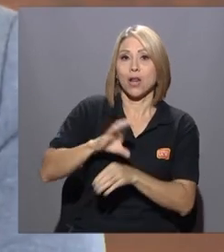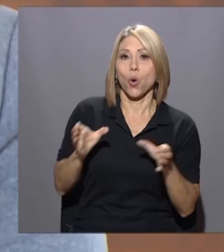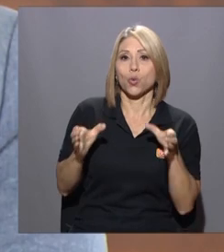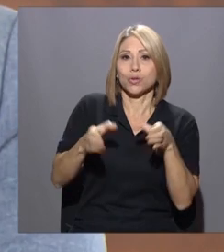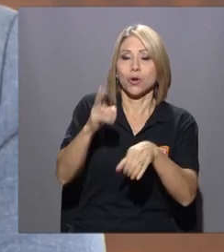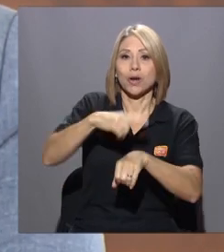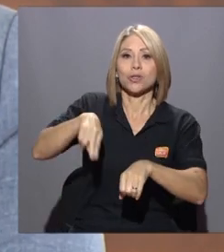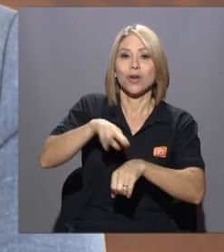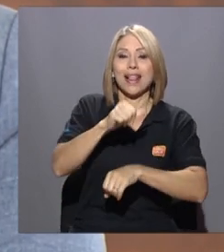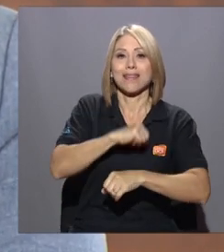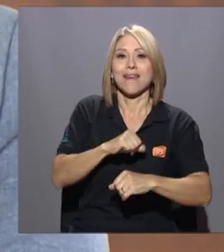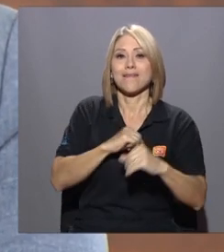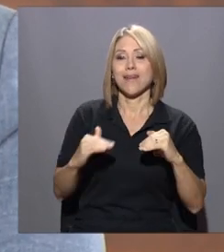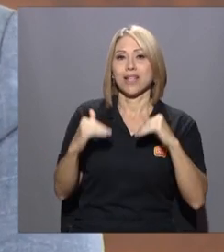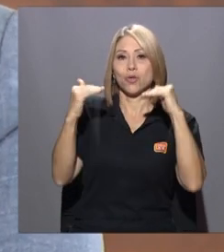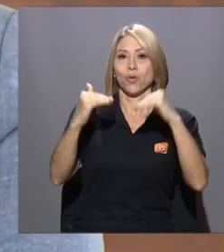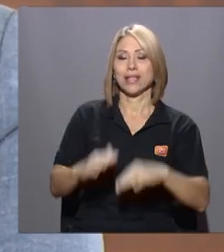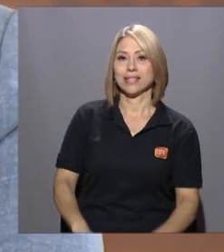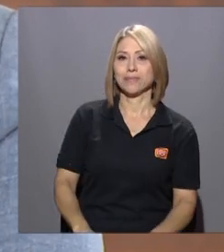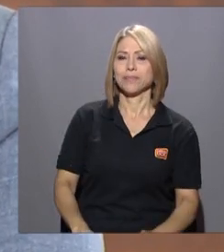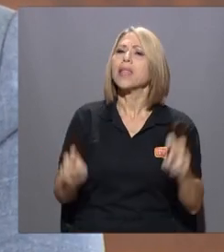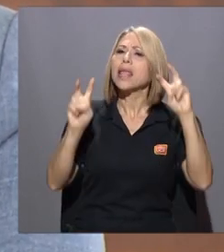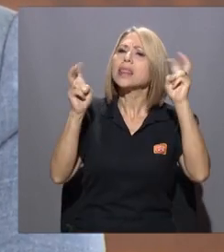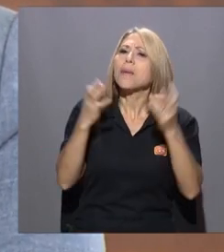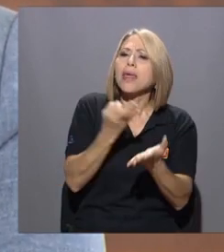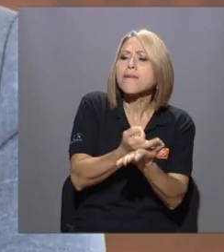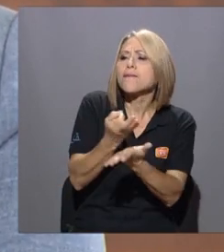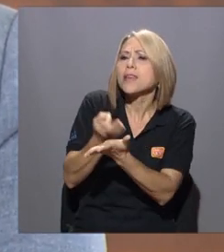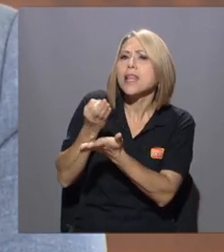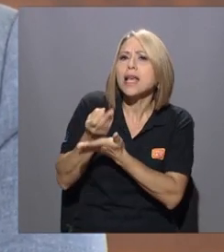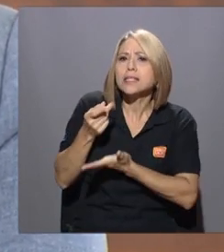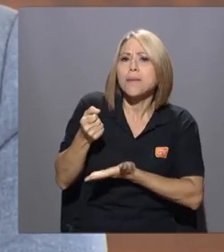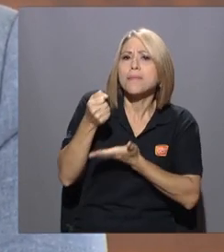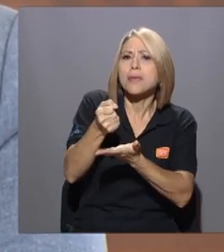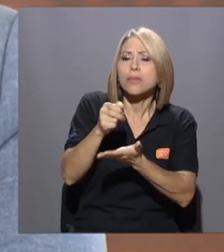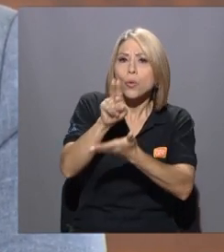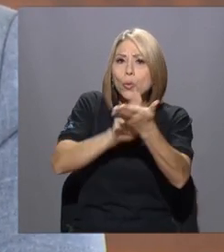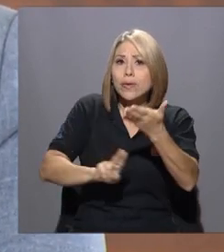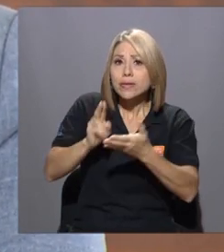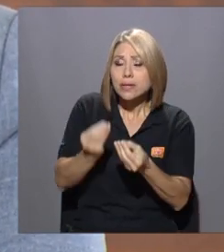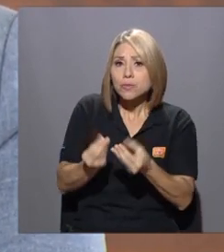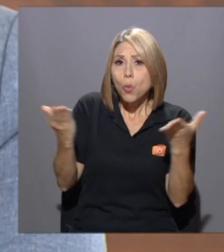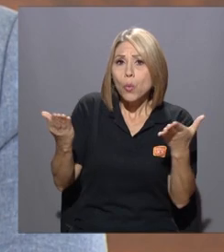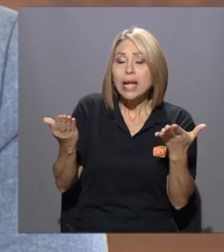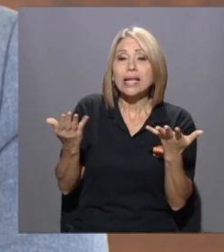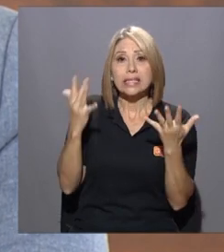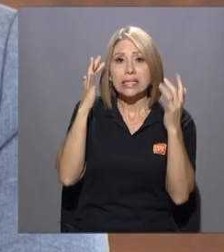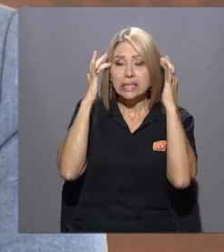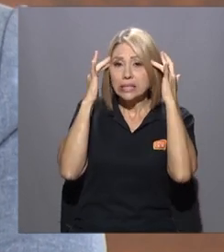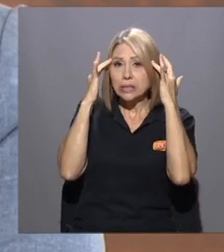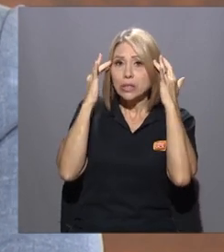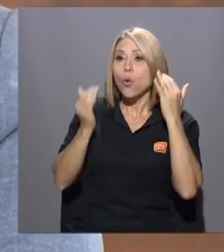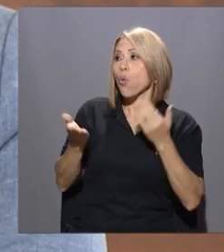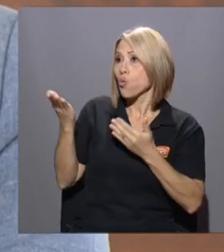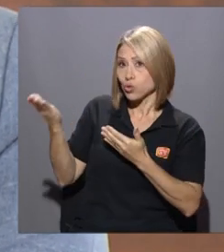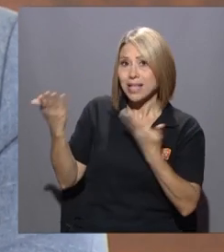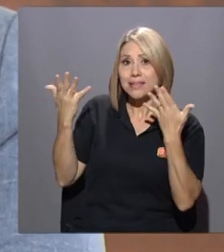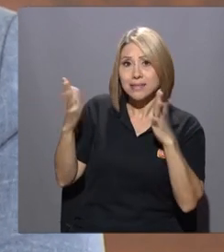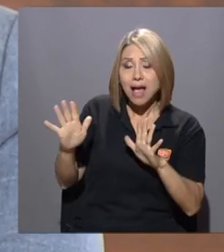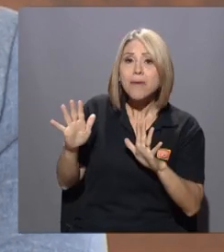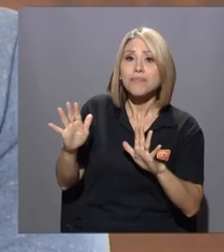Rectores, el tema del financiamiento de las universidades públicas en este momento es preocupante y usted lo ha catalogado en